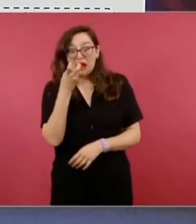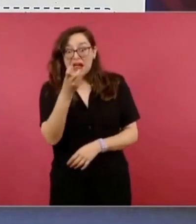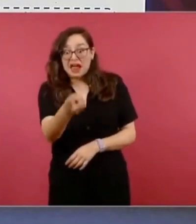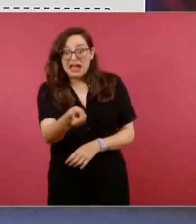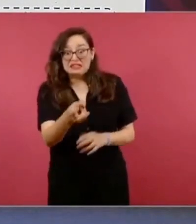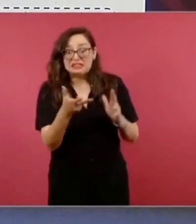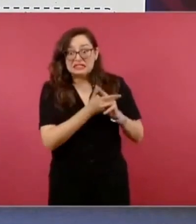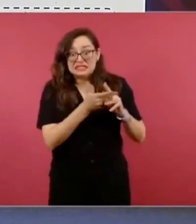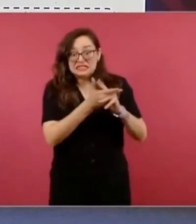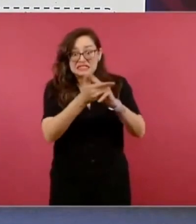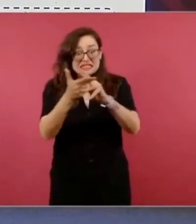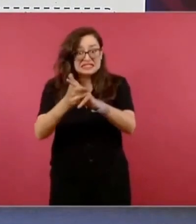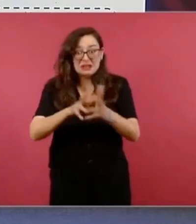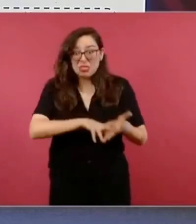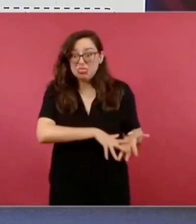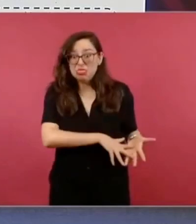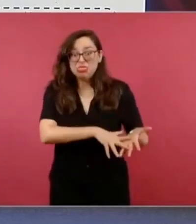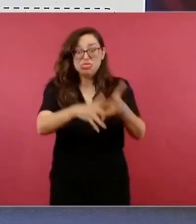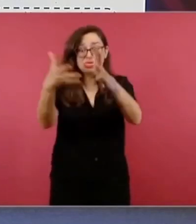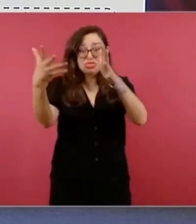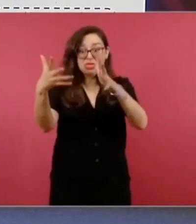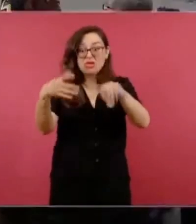¿Cuál es el